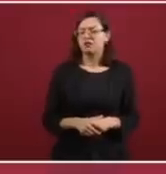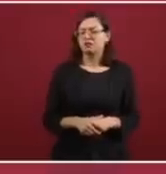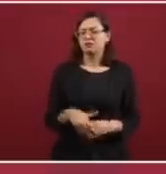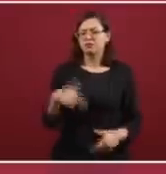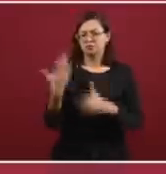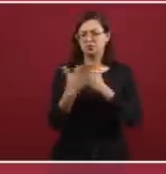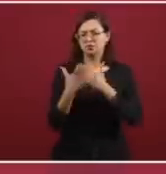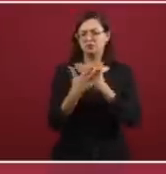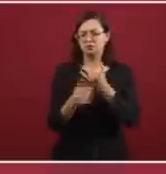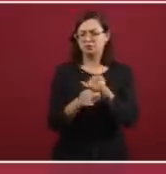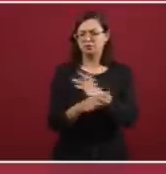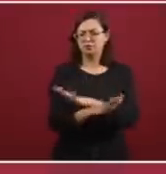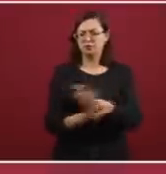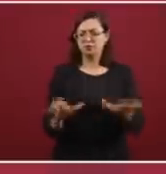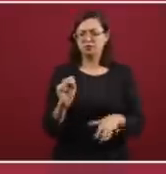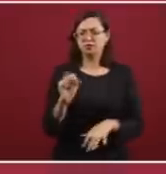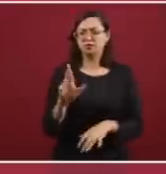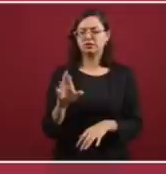Relaciones Exteriores